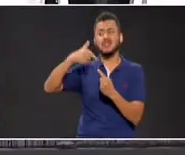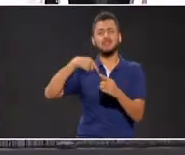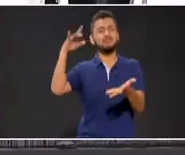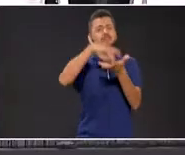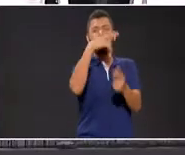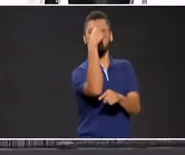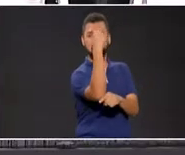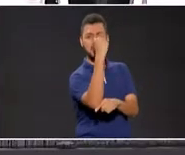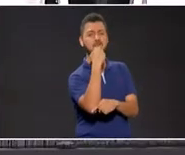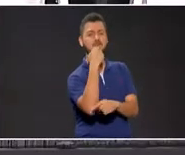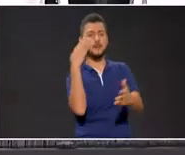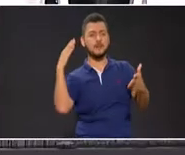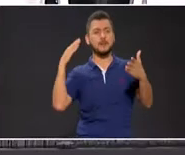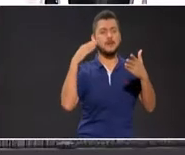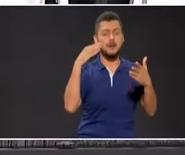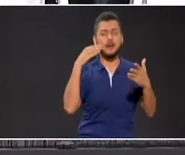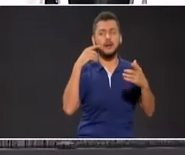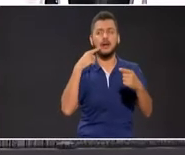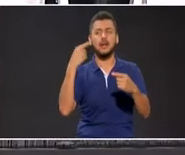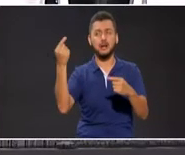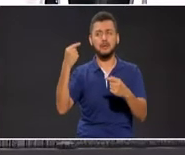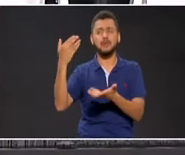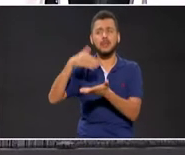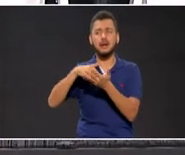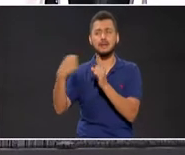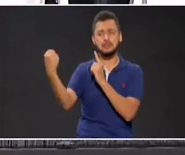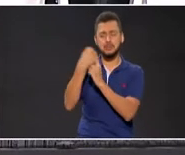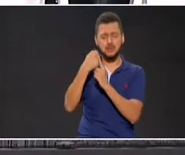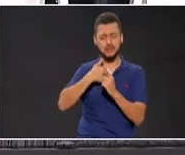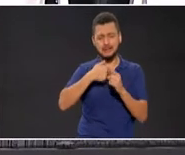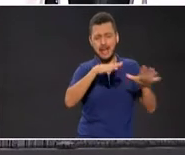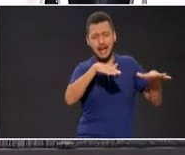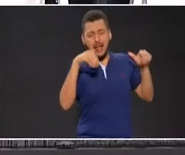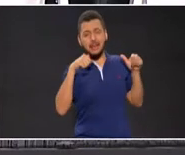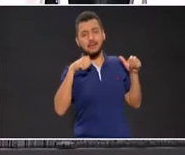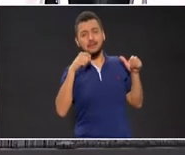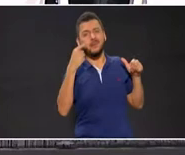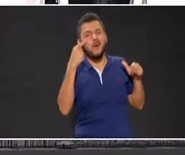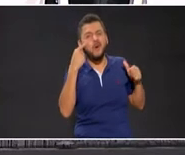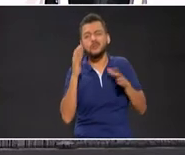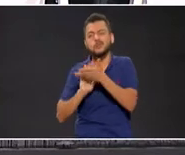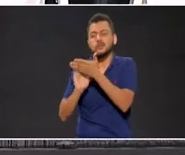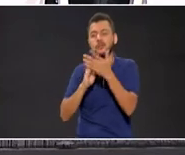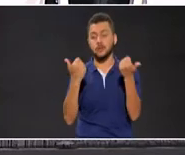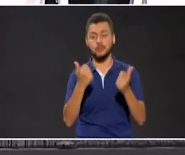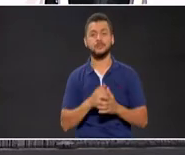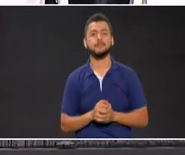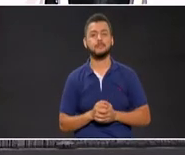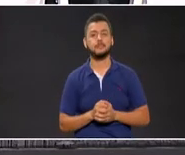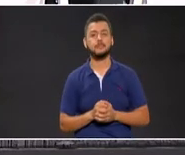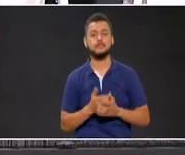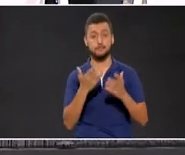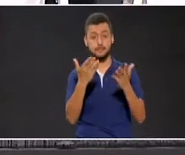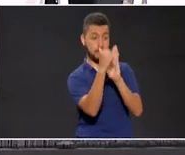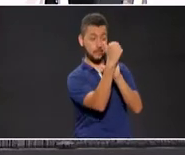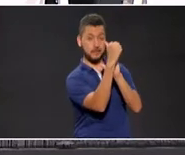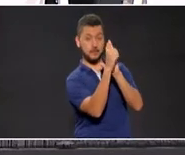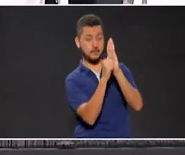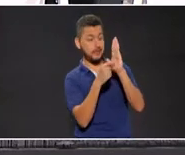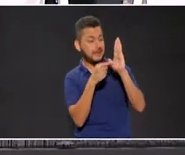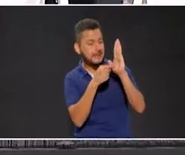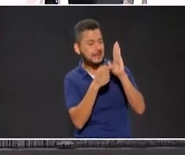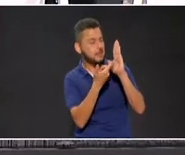la creación de una entidad o asumiendo una de las entidades que existe un programa de apoyo a las mujeres víctimas